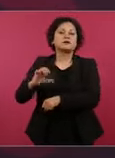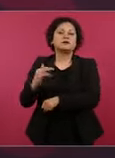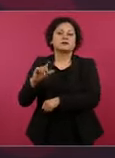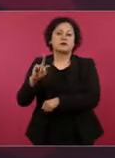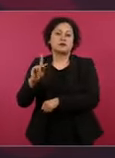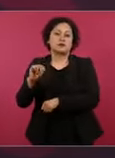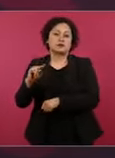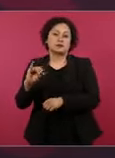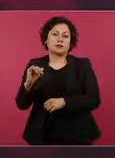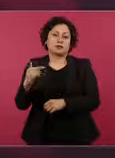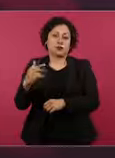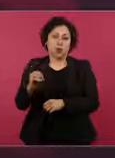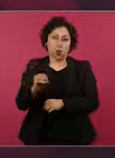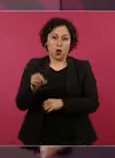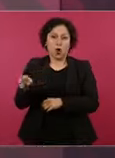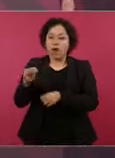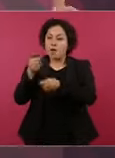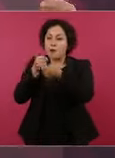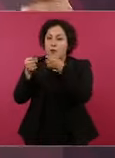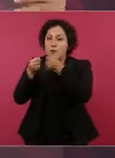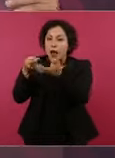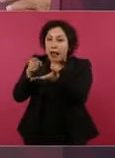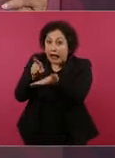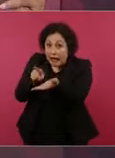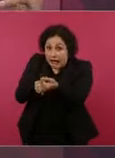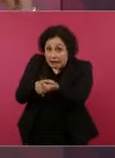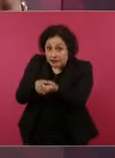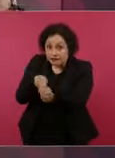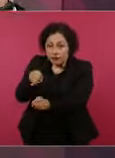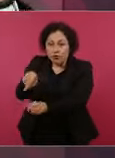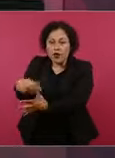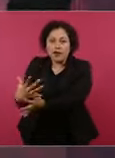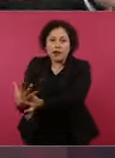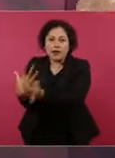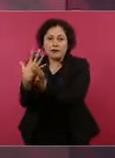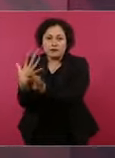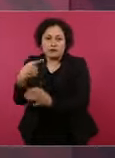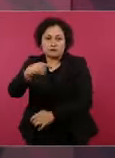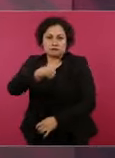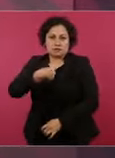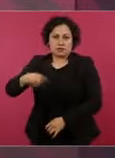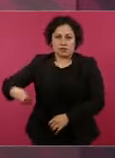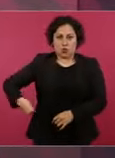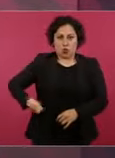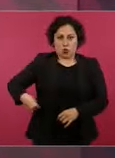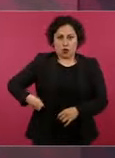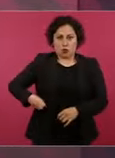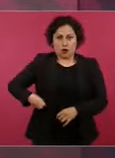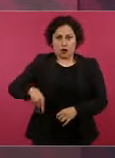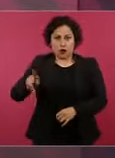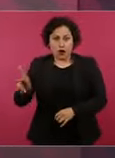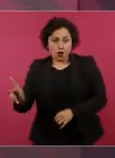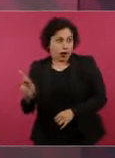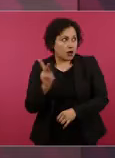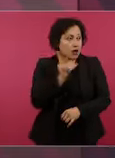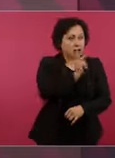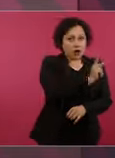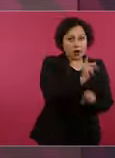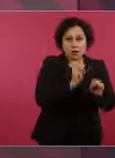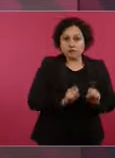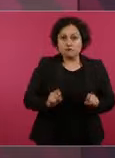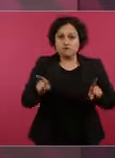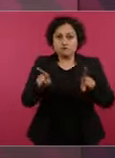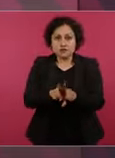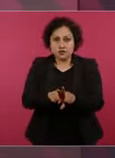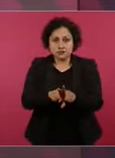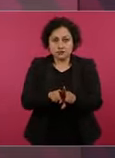y me acusa de lo mismo que manejó la DEA con este